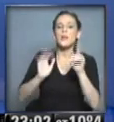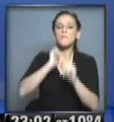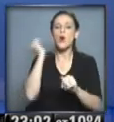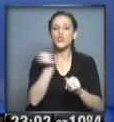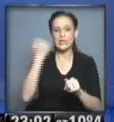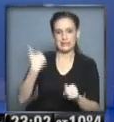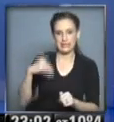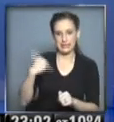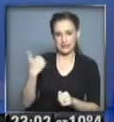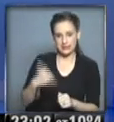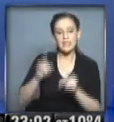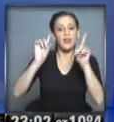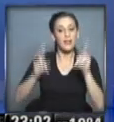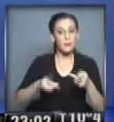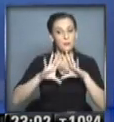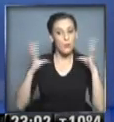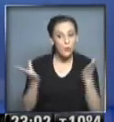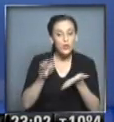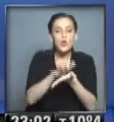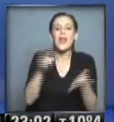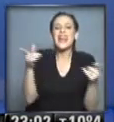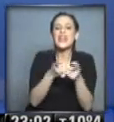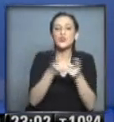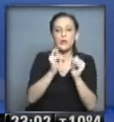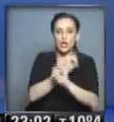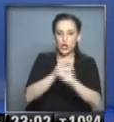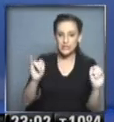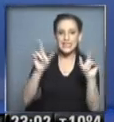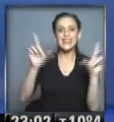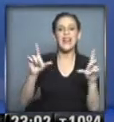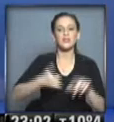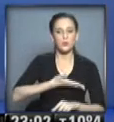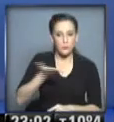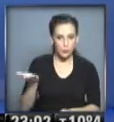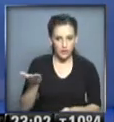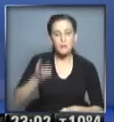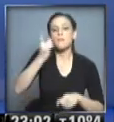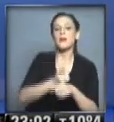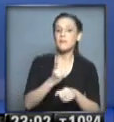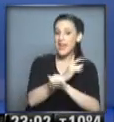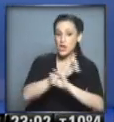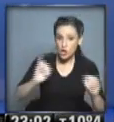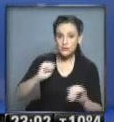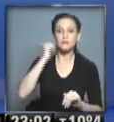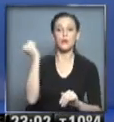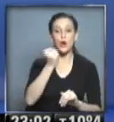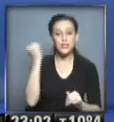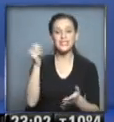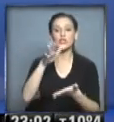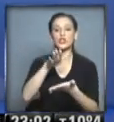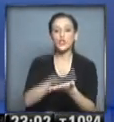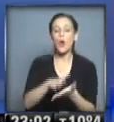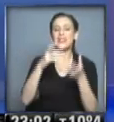pasado en la argentina y en el mundo en este resumen de noticias de la televisión pública la primera noticia de la noche tiene que ver con este caso